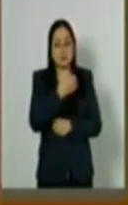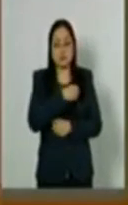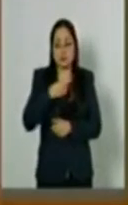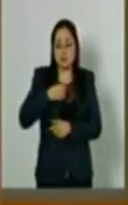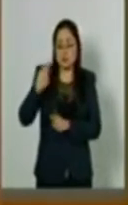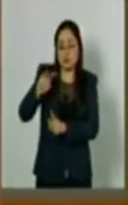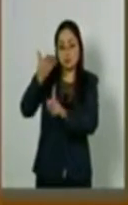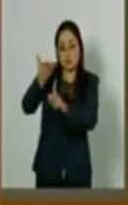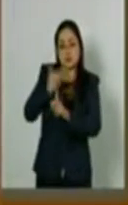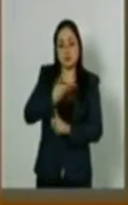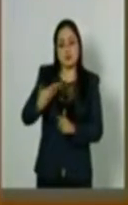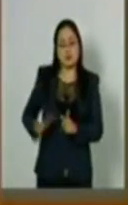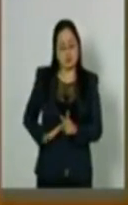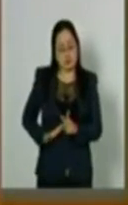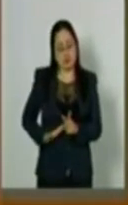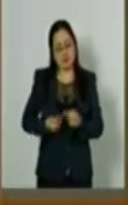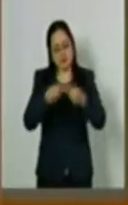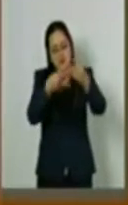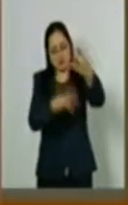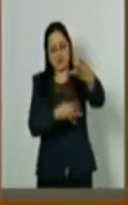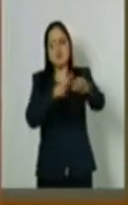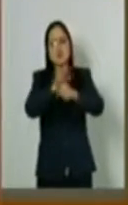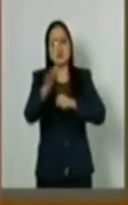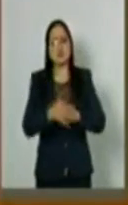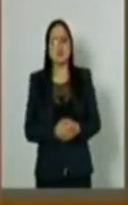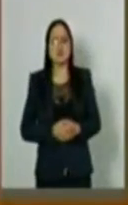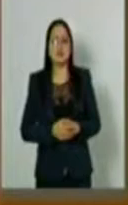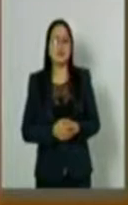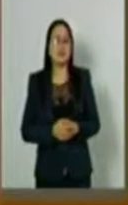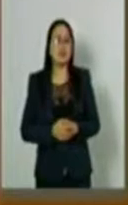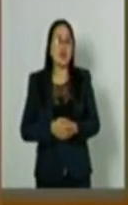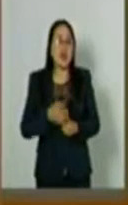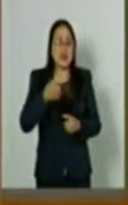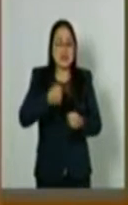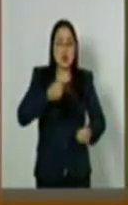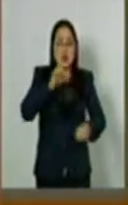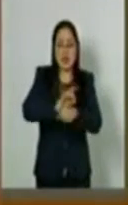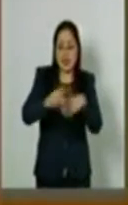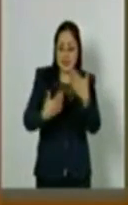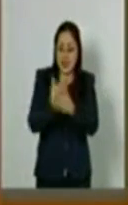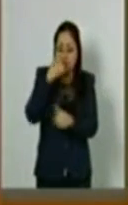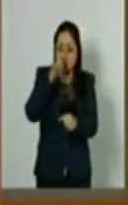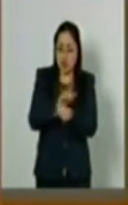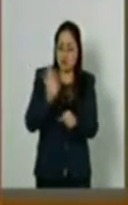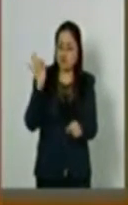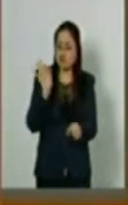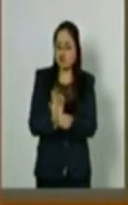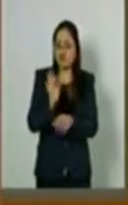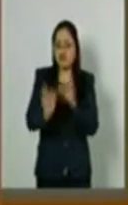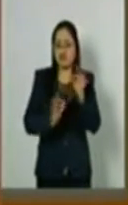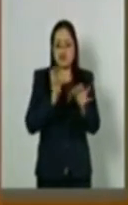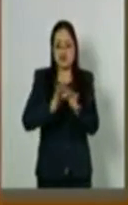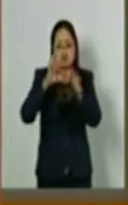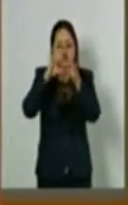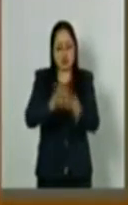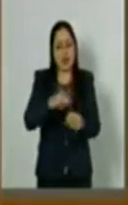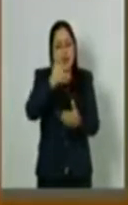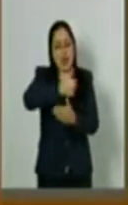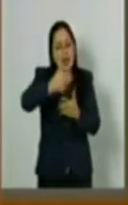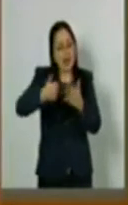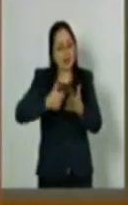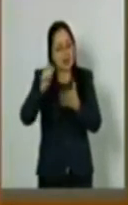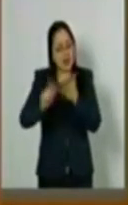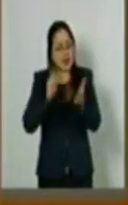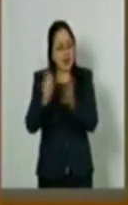del presidente son las siguientes: preservar la seguridad nacional en los términos de la ley respectiva